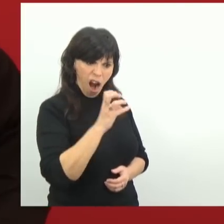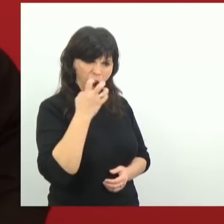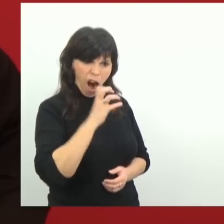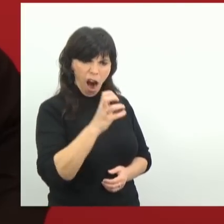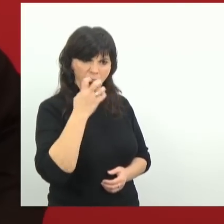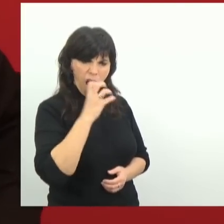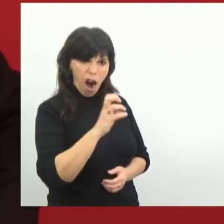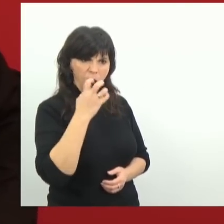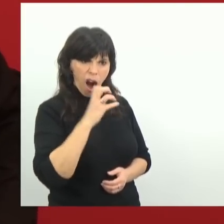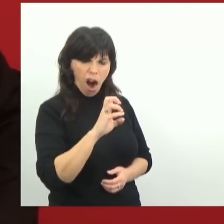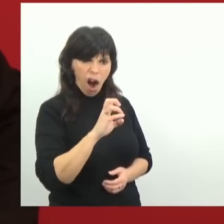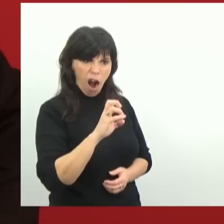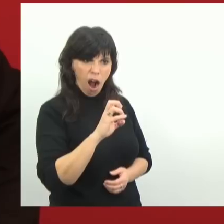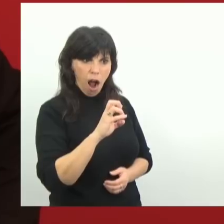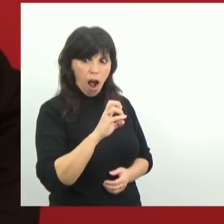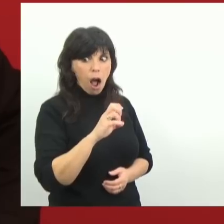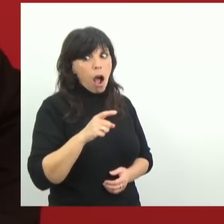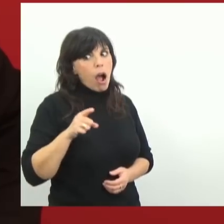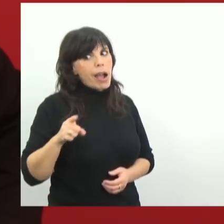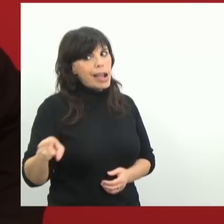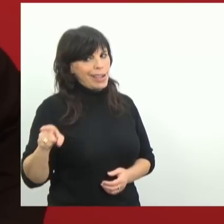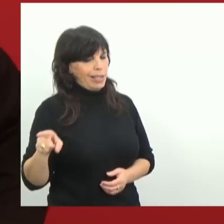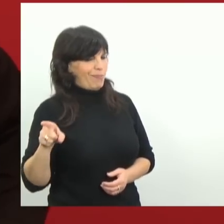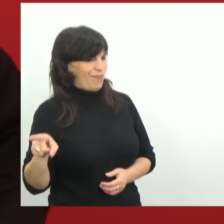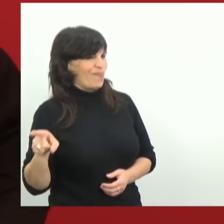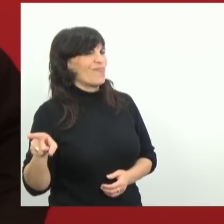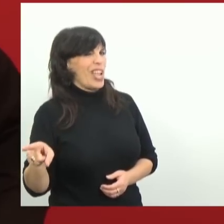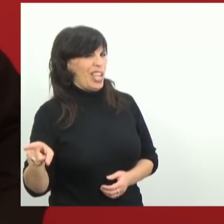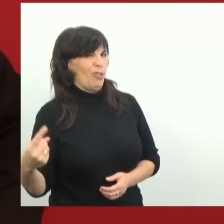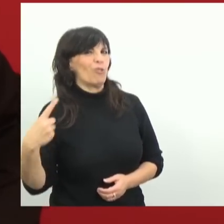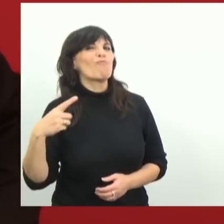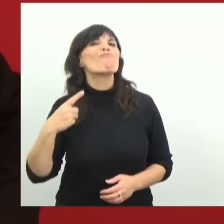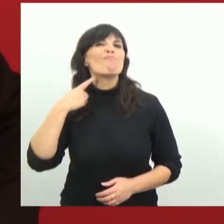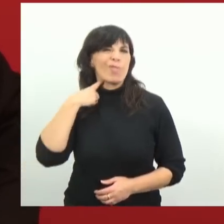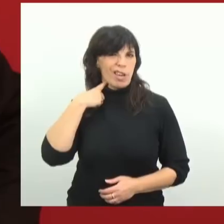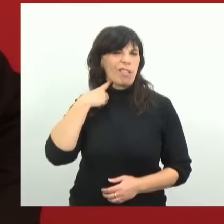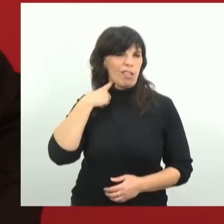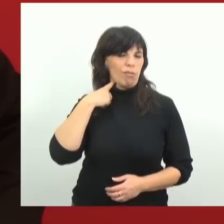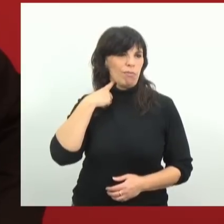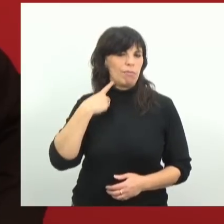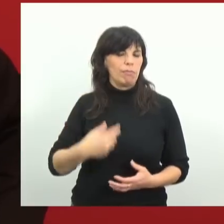si acaso ellos no están bajo juicio y ellos mismos están perdidos.